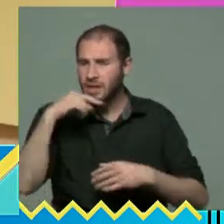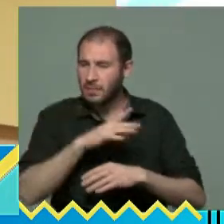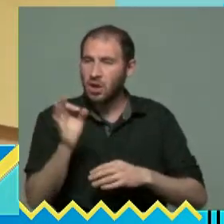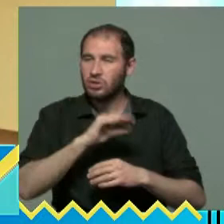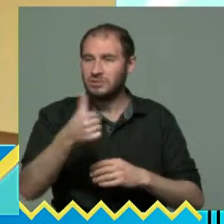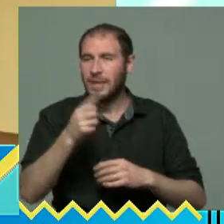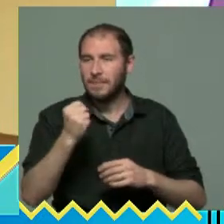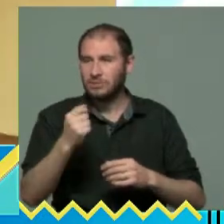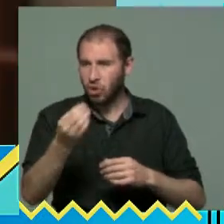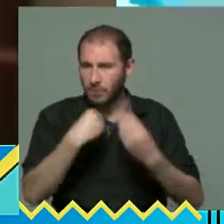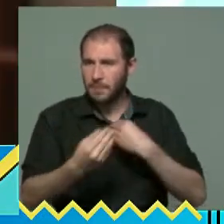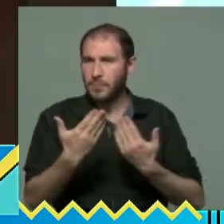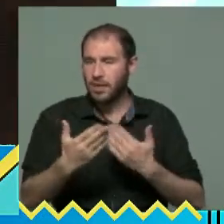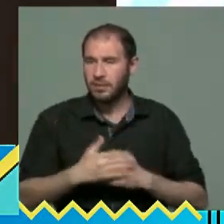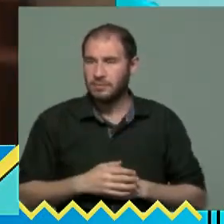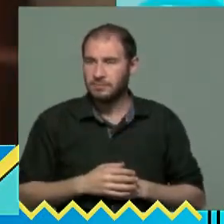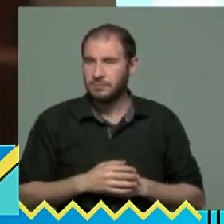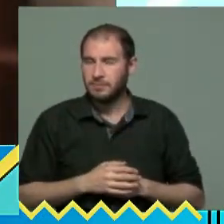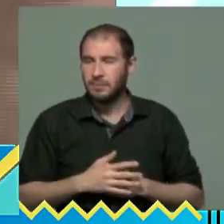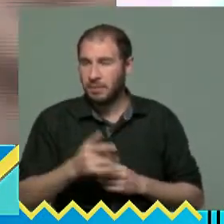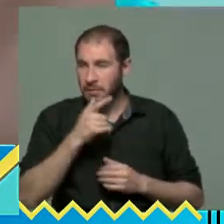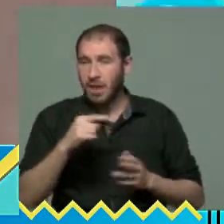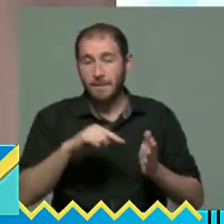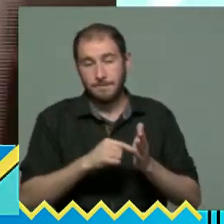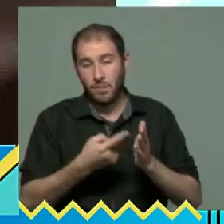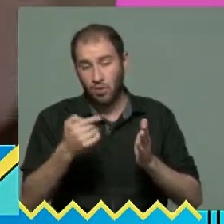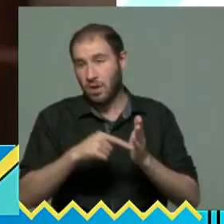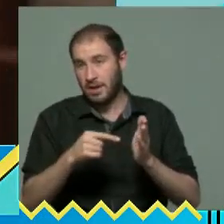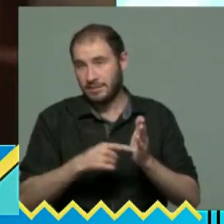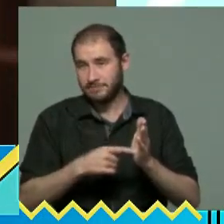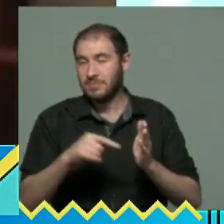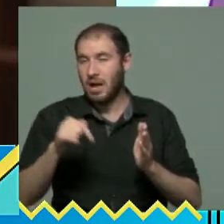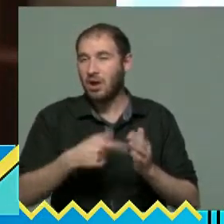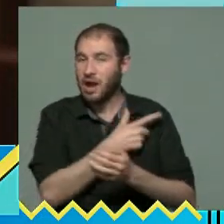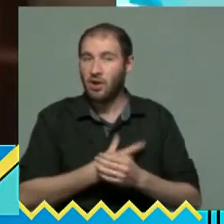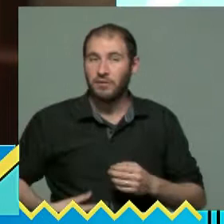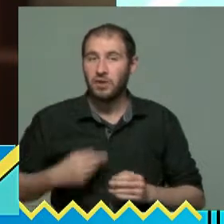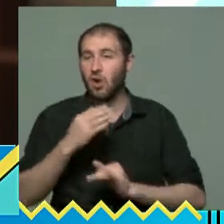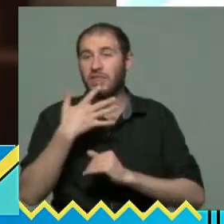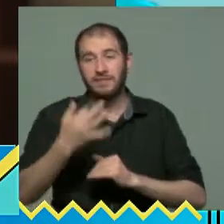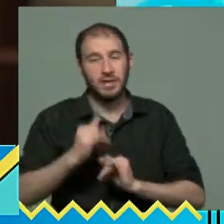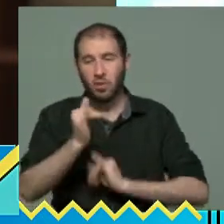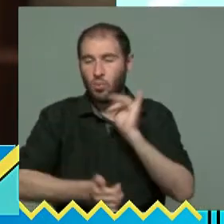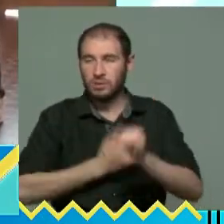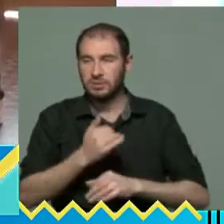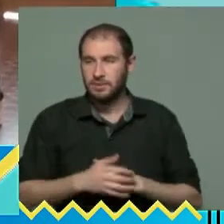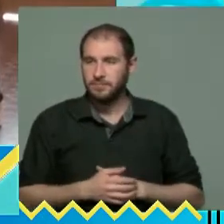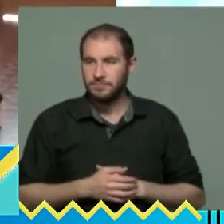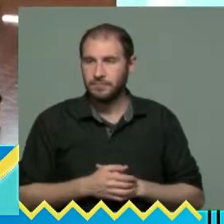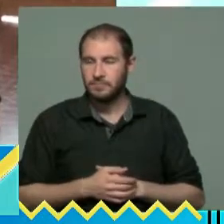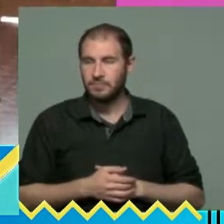con 6 pesos. Bueno, me parece que en ese punto hoy tenés un gobierno que te dice las cosas como son, que te dice